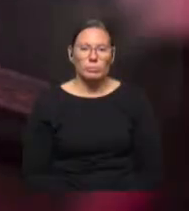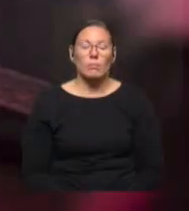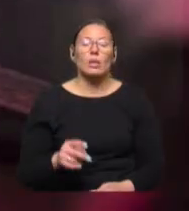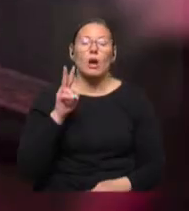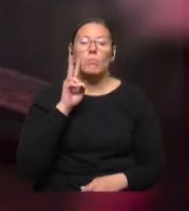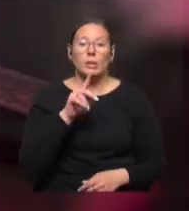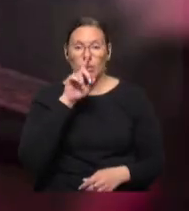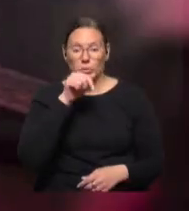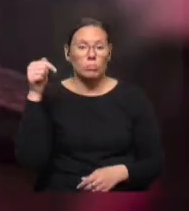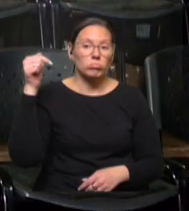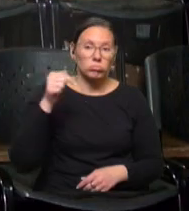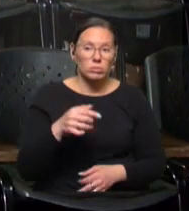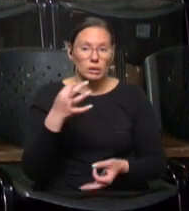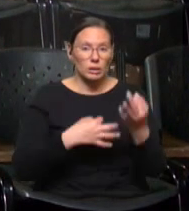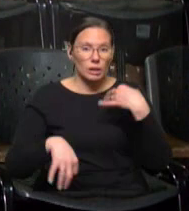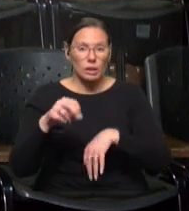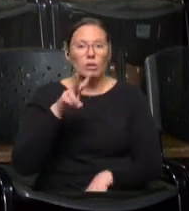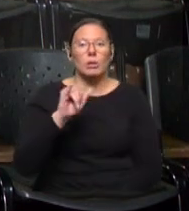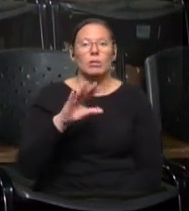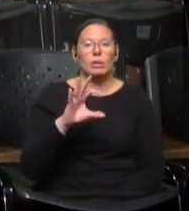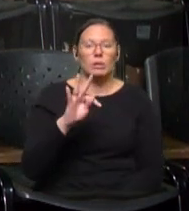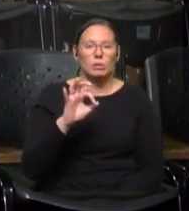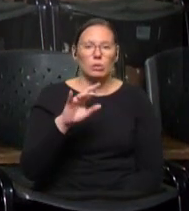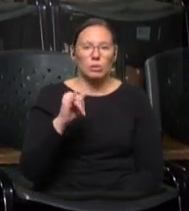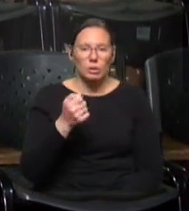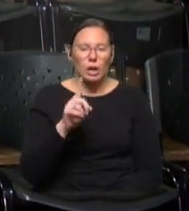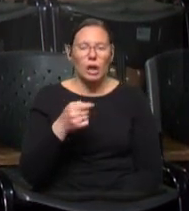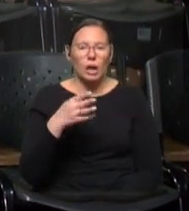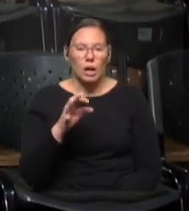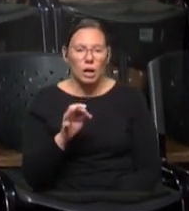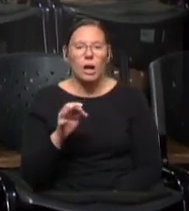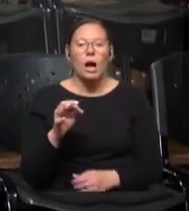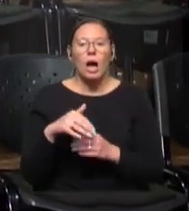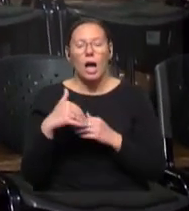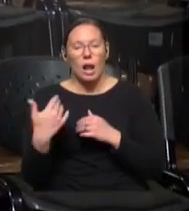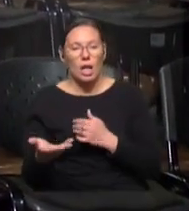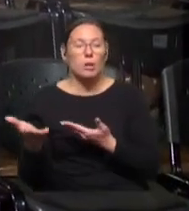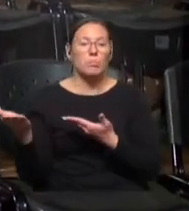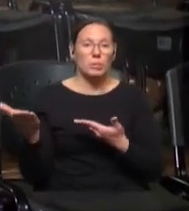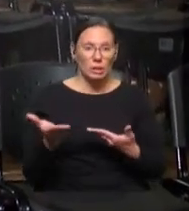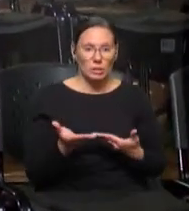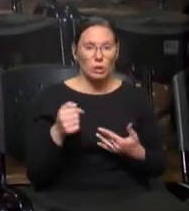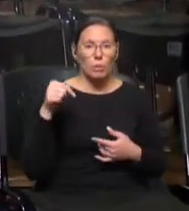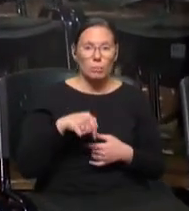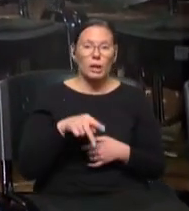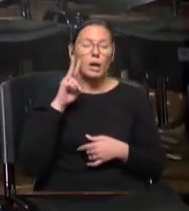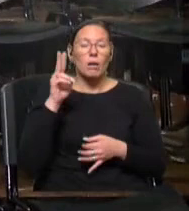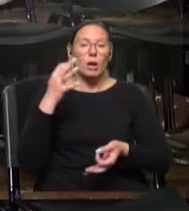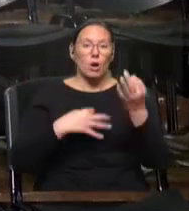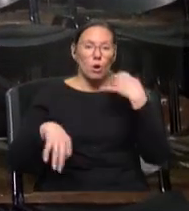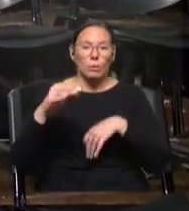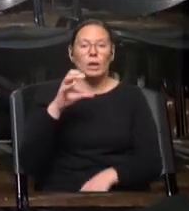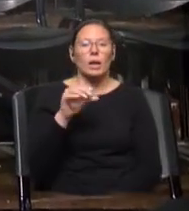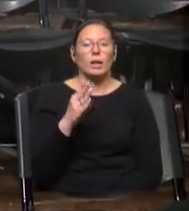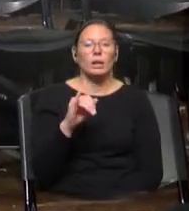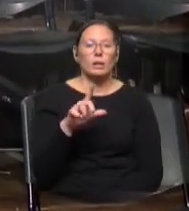por Mirá Montevideo vinimos al Teatro Victoria. Estoy con Gabo a mi lado porque vamos a hacerles una invitación para que vengan a ver la obra